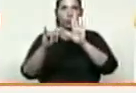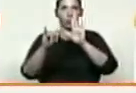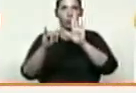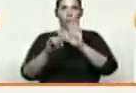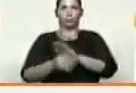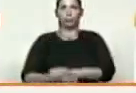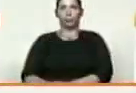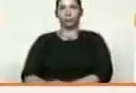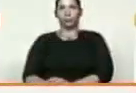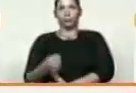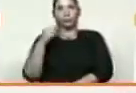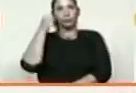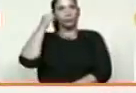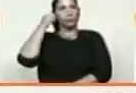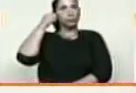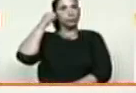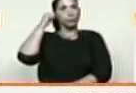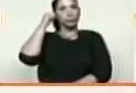Ministros.